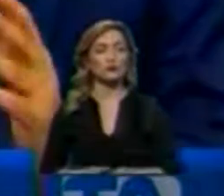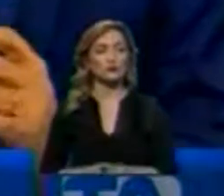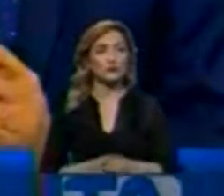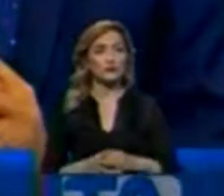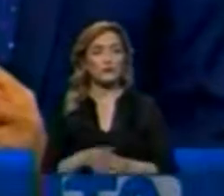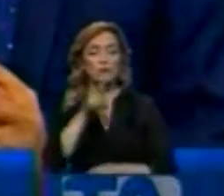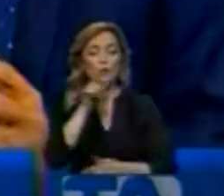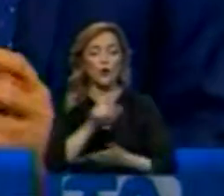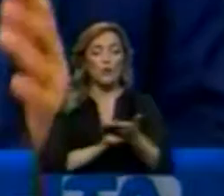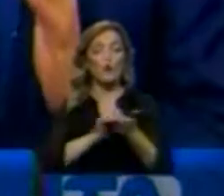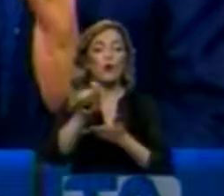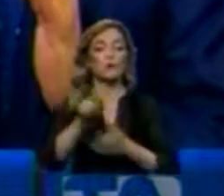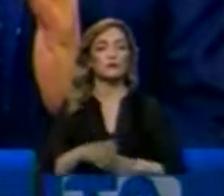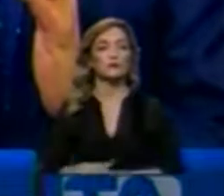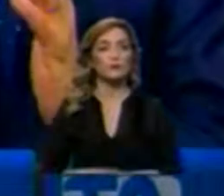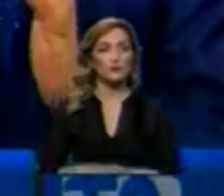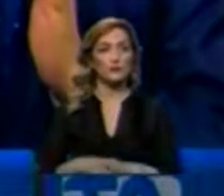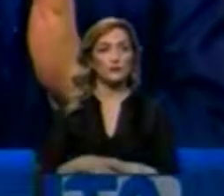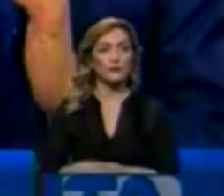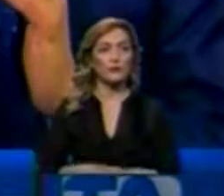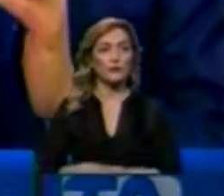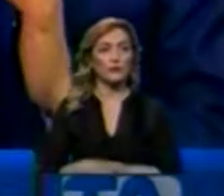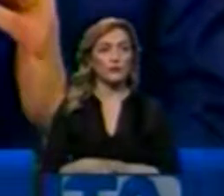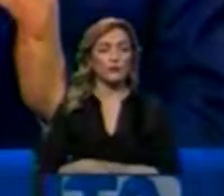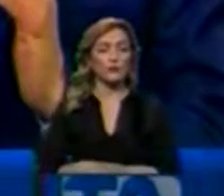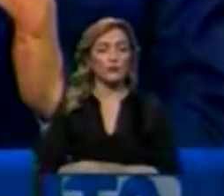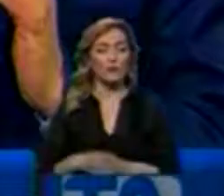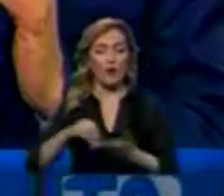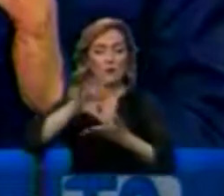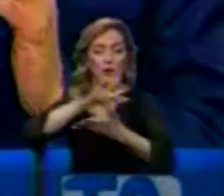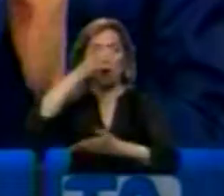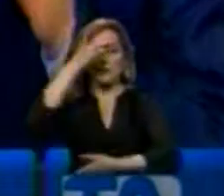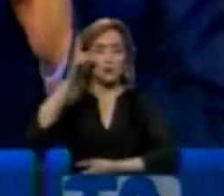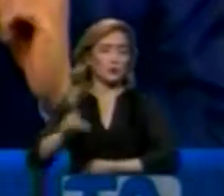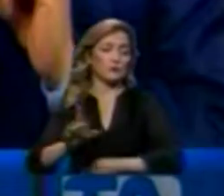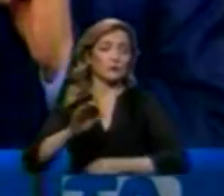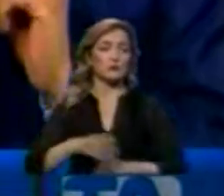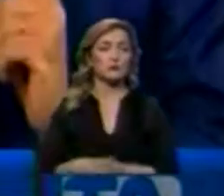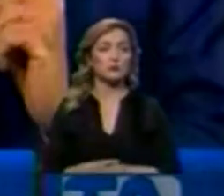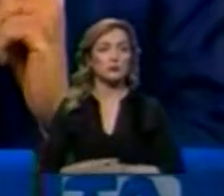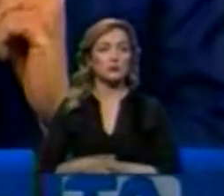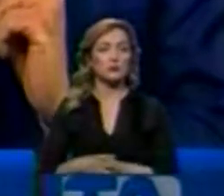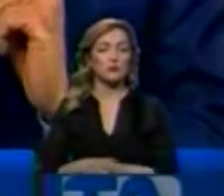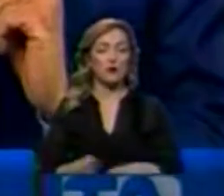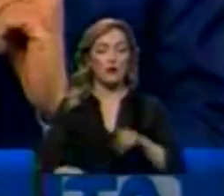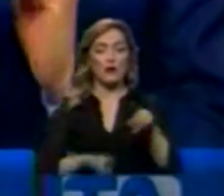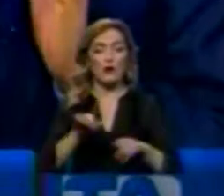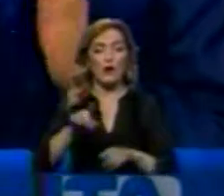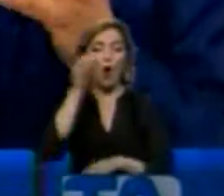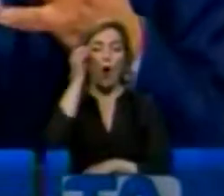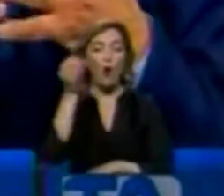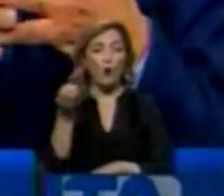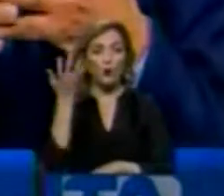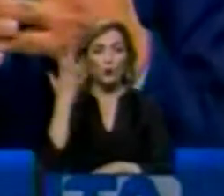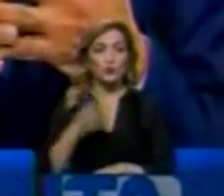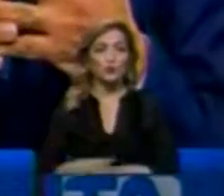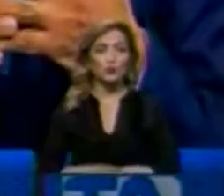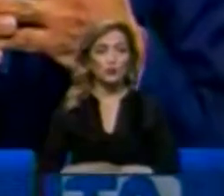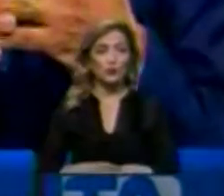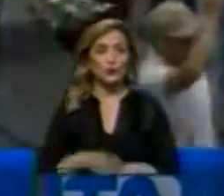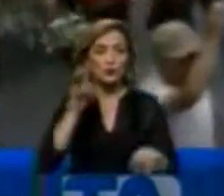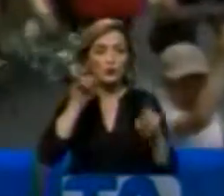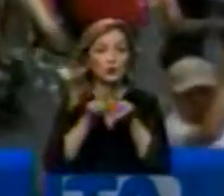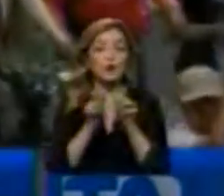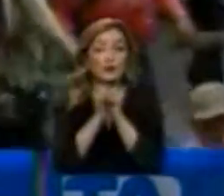aprueba en muchos de estos elementos es la Asamblea Nacional. A veces olvidamos que esto es una acción